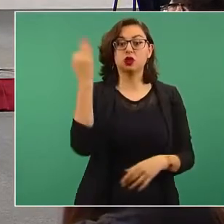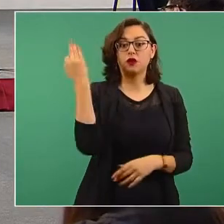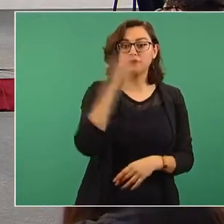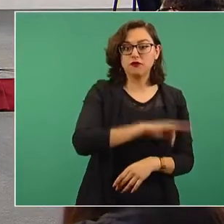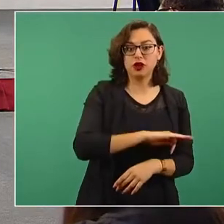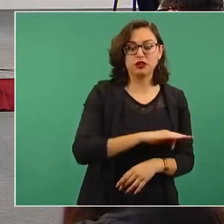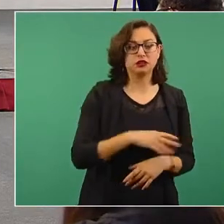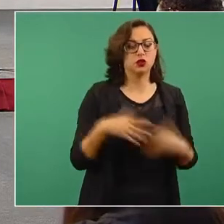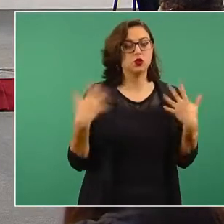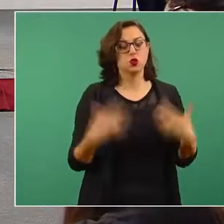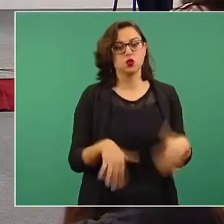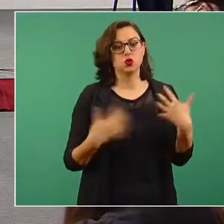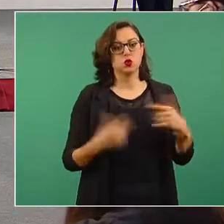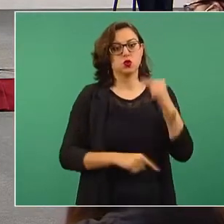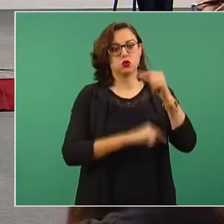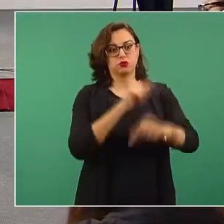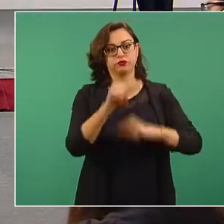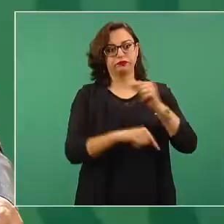un emporio,